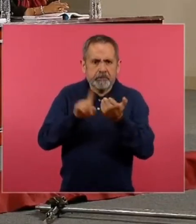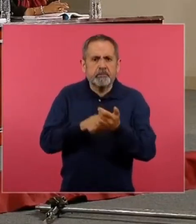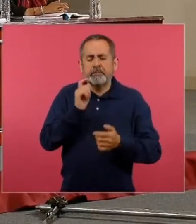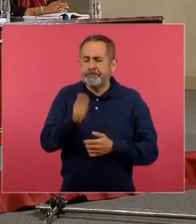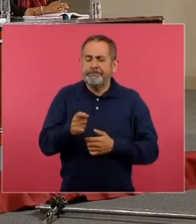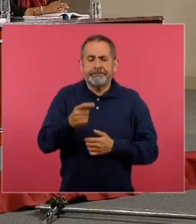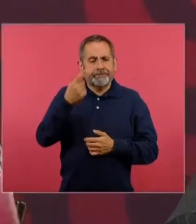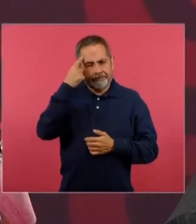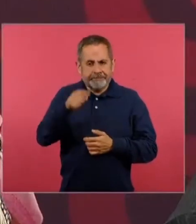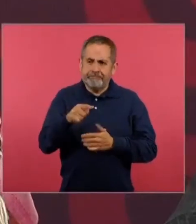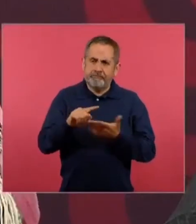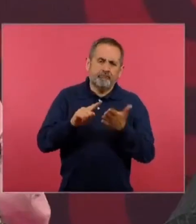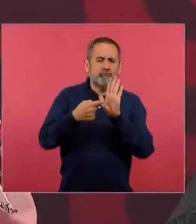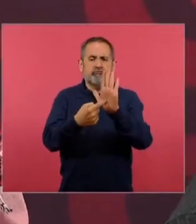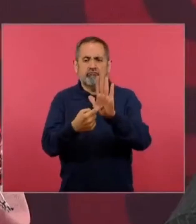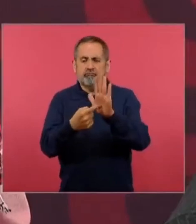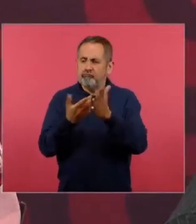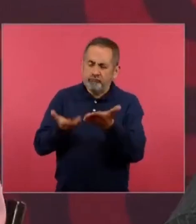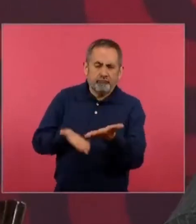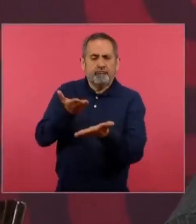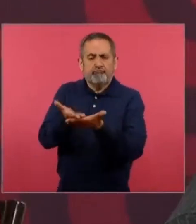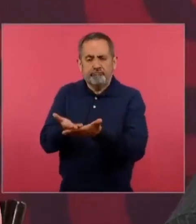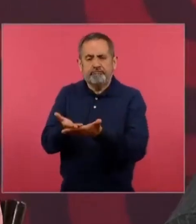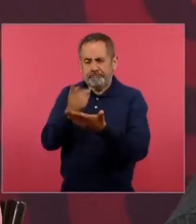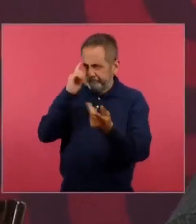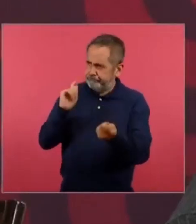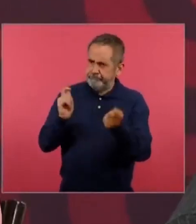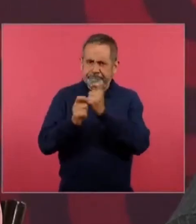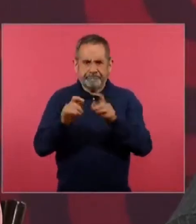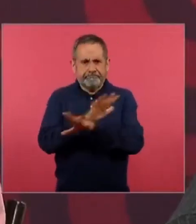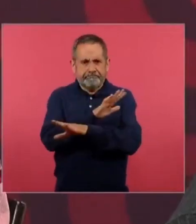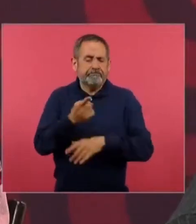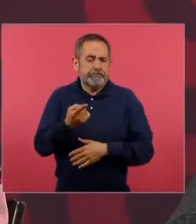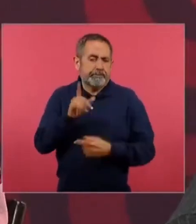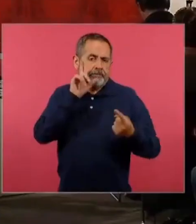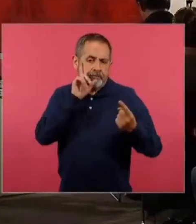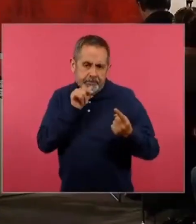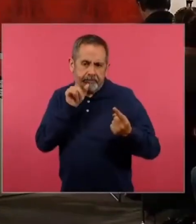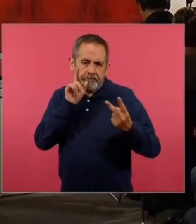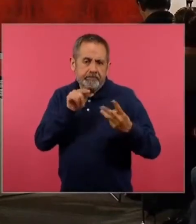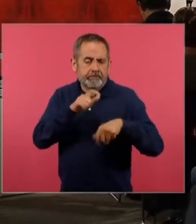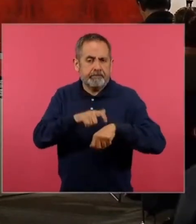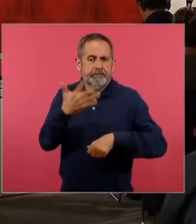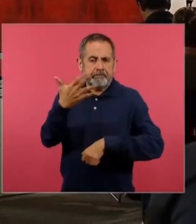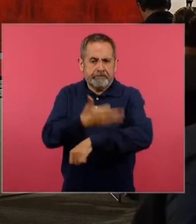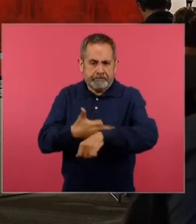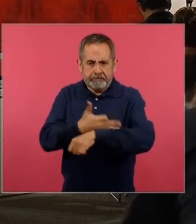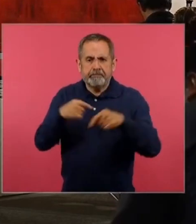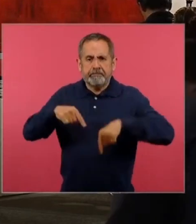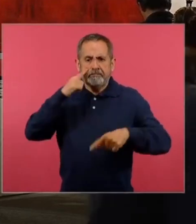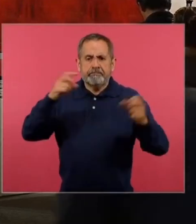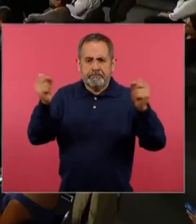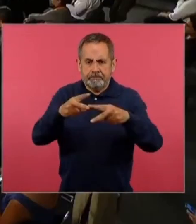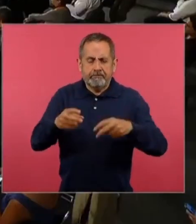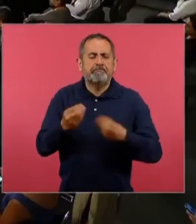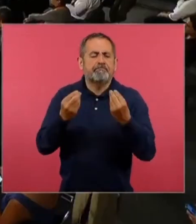cómo estamos presentando la propuesta educativa de la transformación. Eso sería mañana a las 5 de la tarde. Acá nos